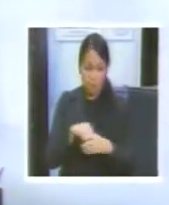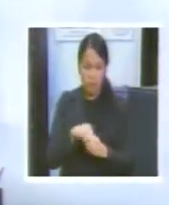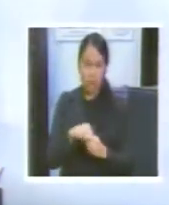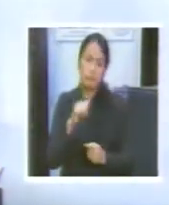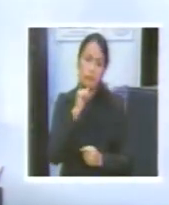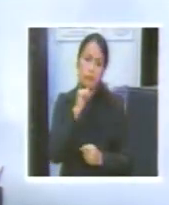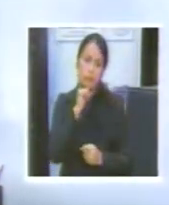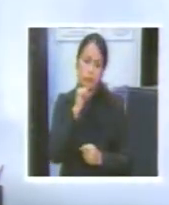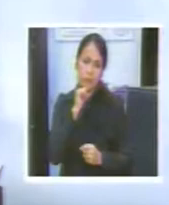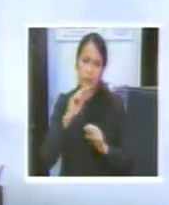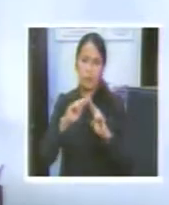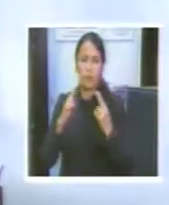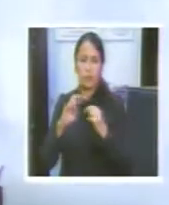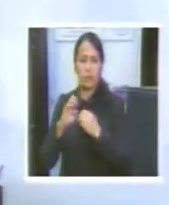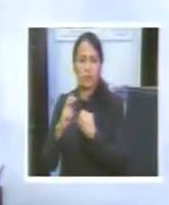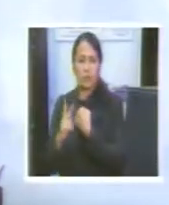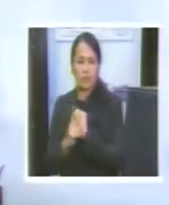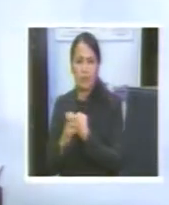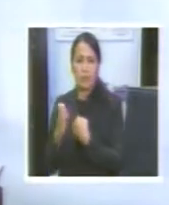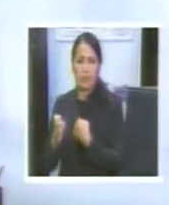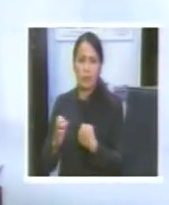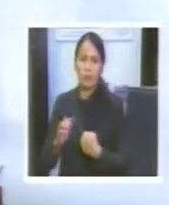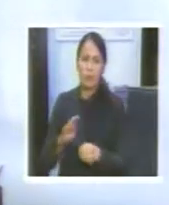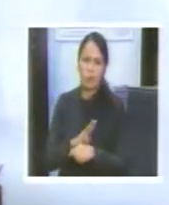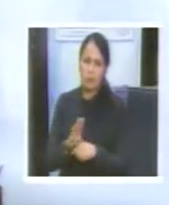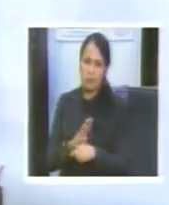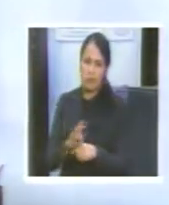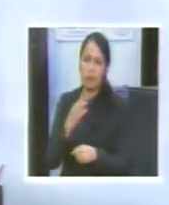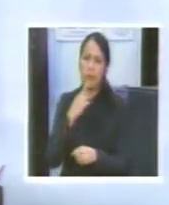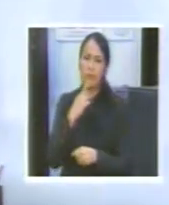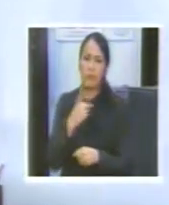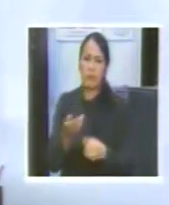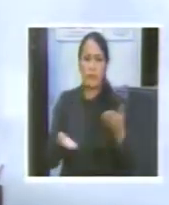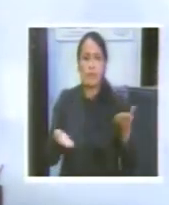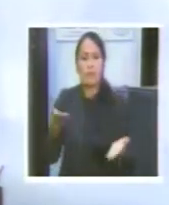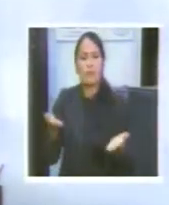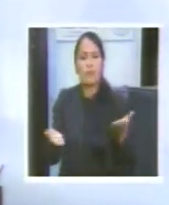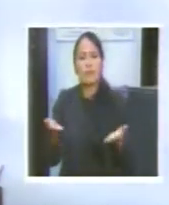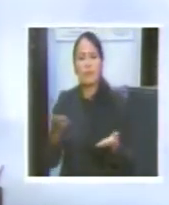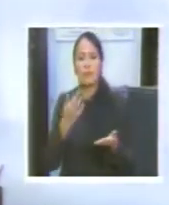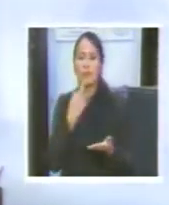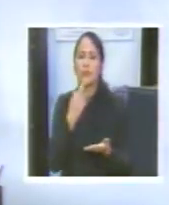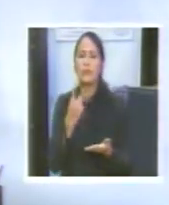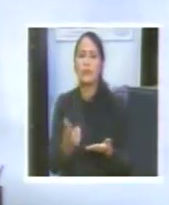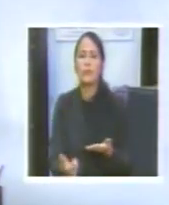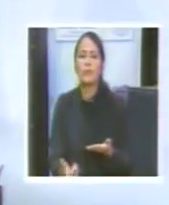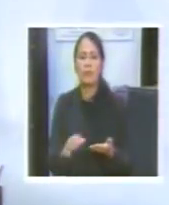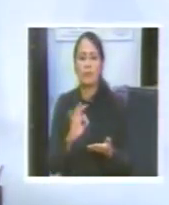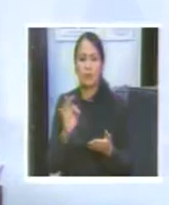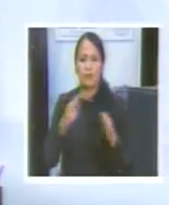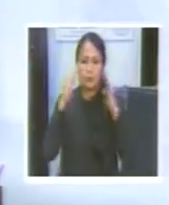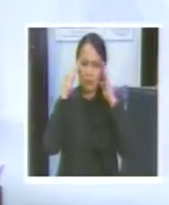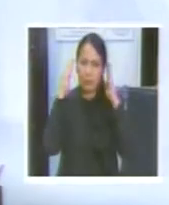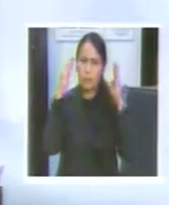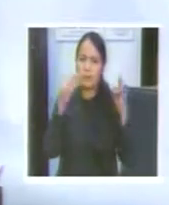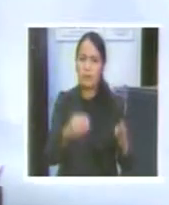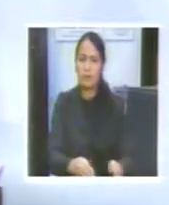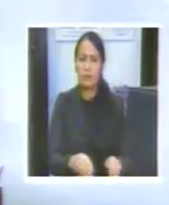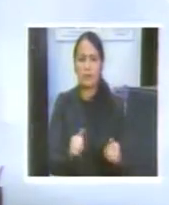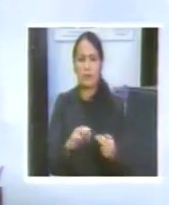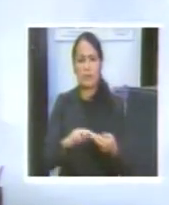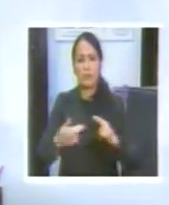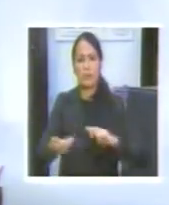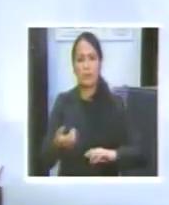Unión Europea constituye hoy la mejor alternativa de México para intentar equilibrar un poco mejor la excesiva concentración de sus relaciones